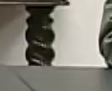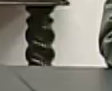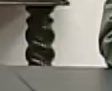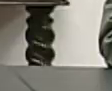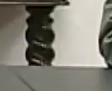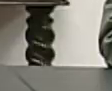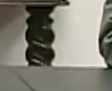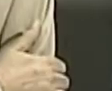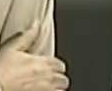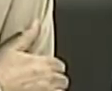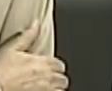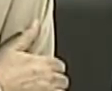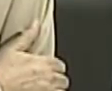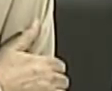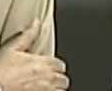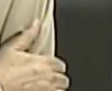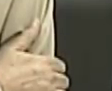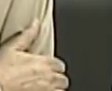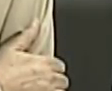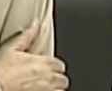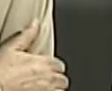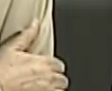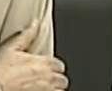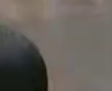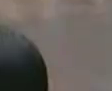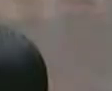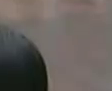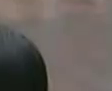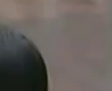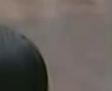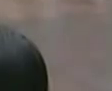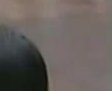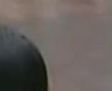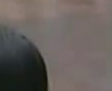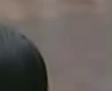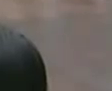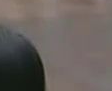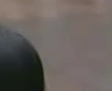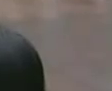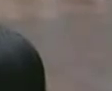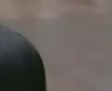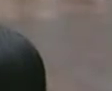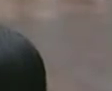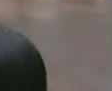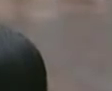compañeros, los discursos de todos los embajadores de Naciones Unidas.